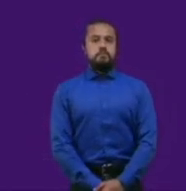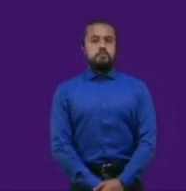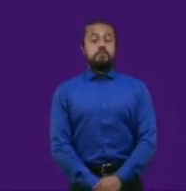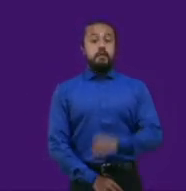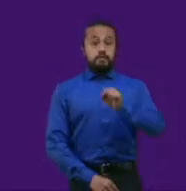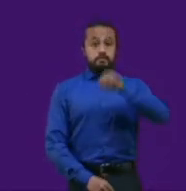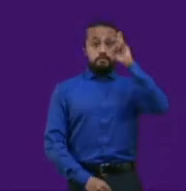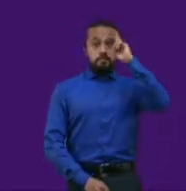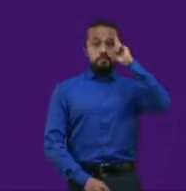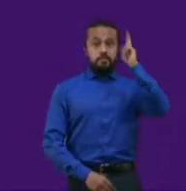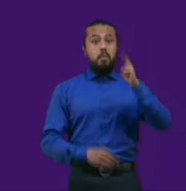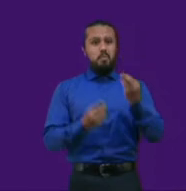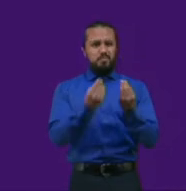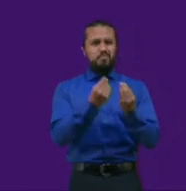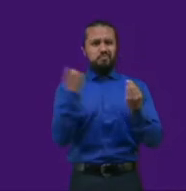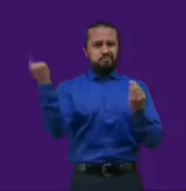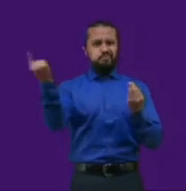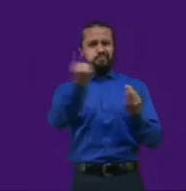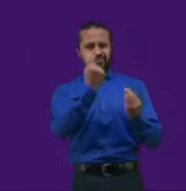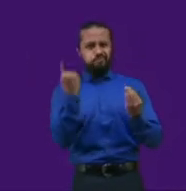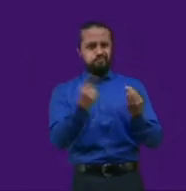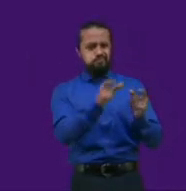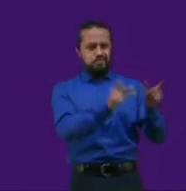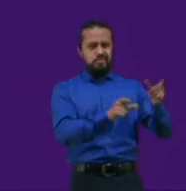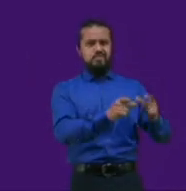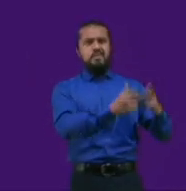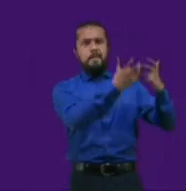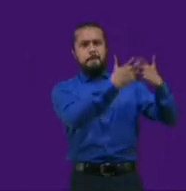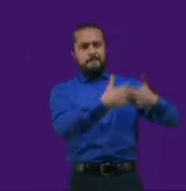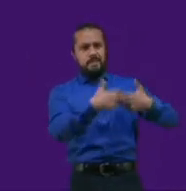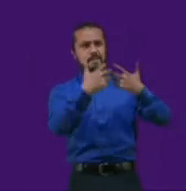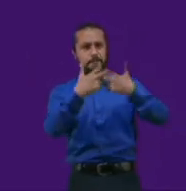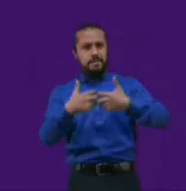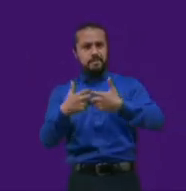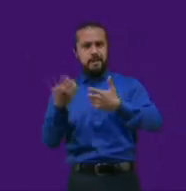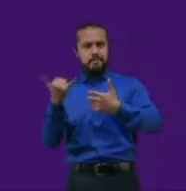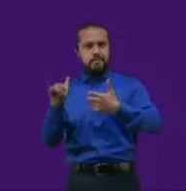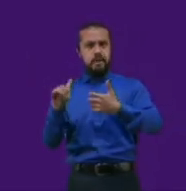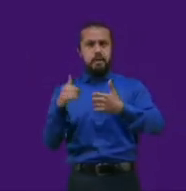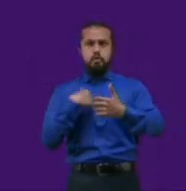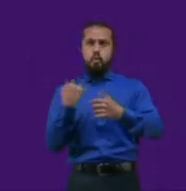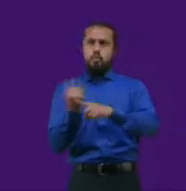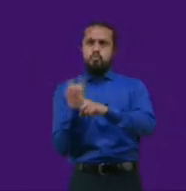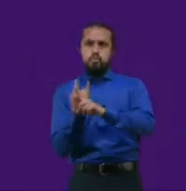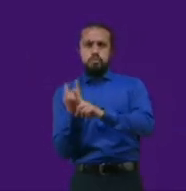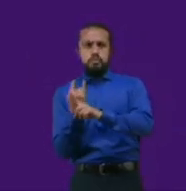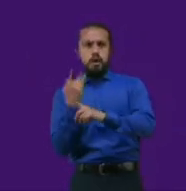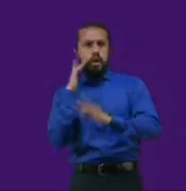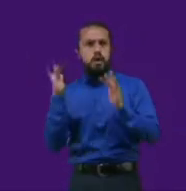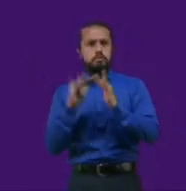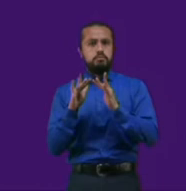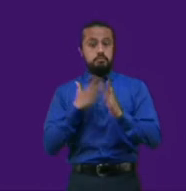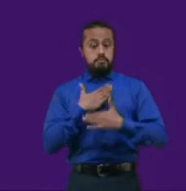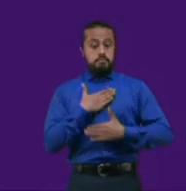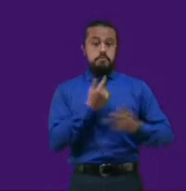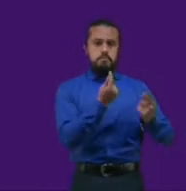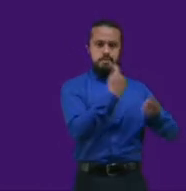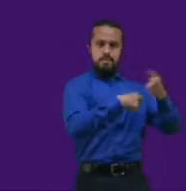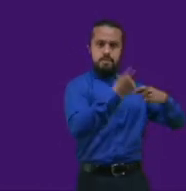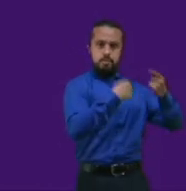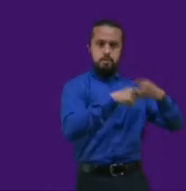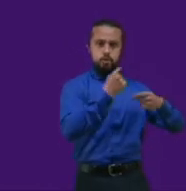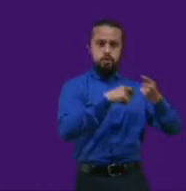que arrancan diciendo yo voy a ser rentable y voy a utilizar el dinero que mi propio negocio genera